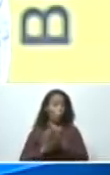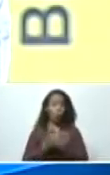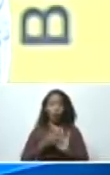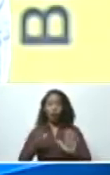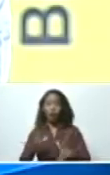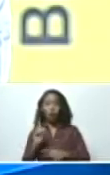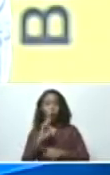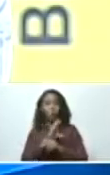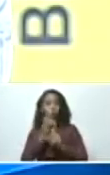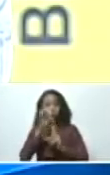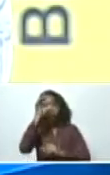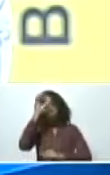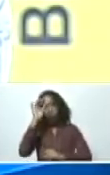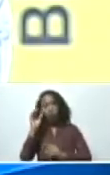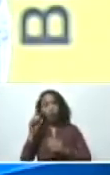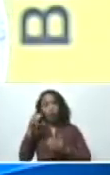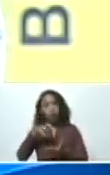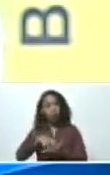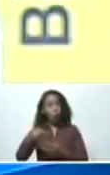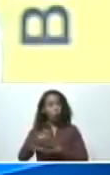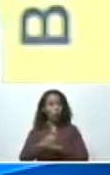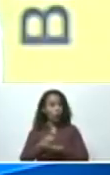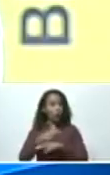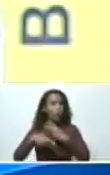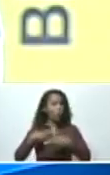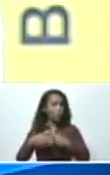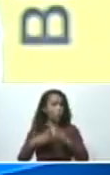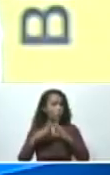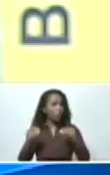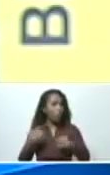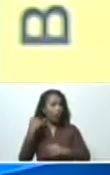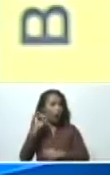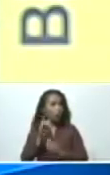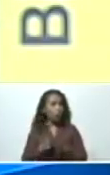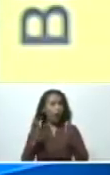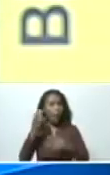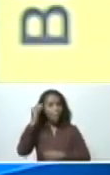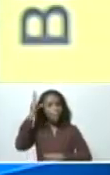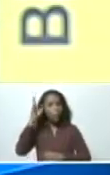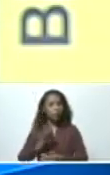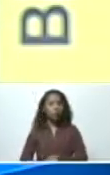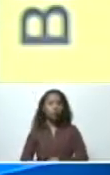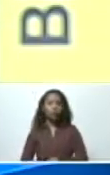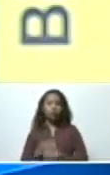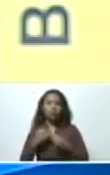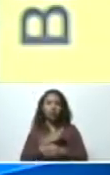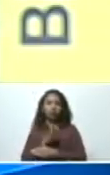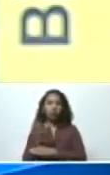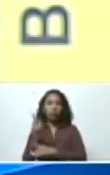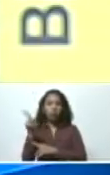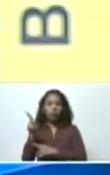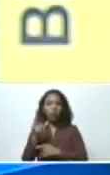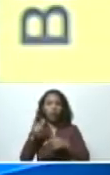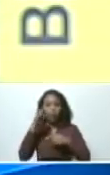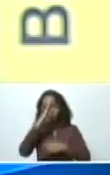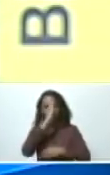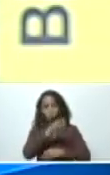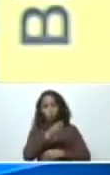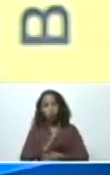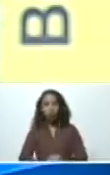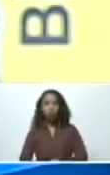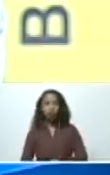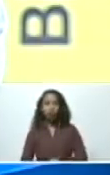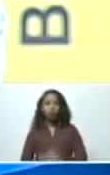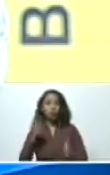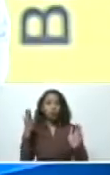duda alguna hoy el Estado, el gobierno, la revolución toda tiene un gran potencial para ir en esa dirección. Y